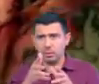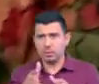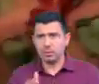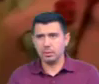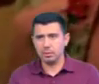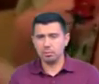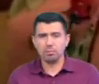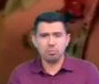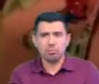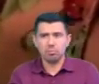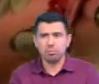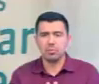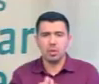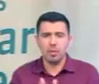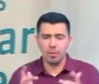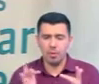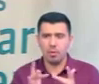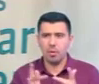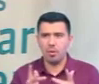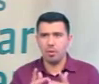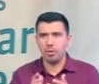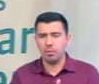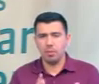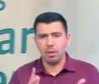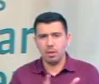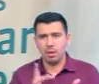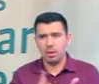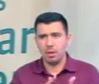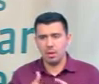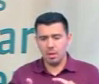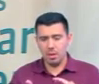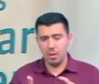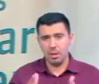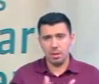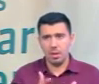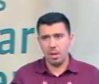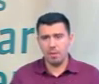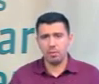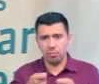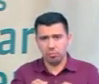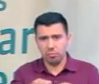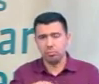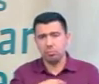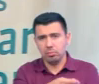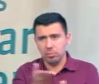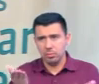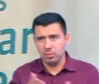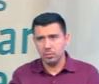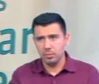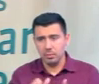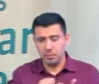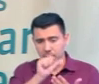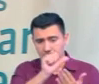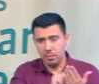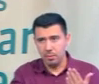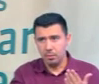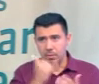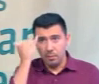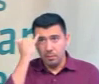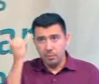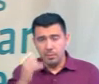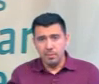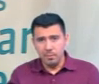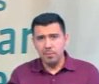la de la conectividad y las tablets que vamos a entregarles estamos ya creando un programa para llegar hasta ese sitio